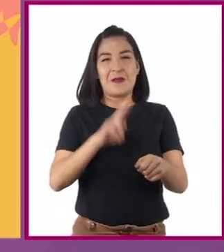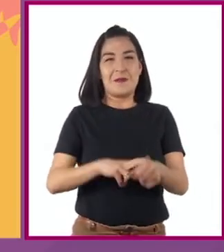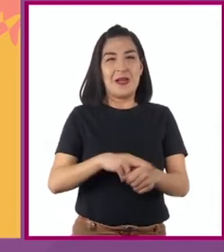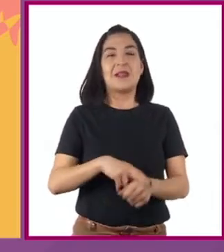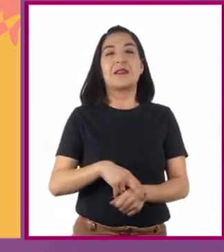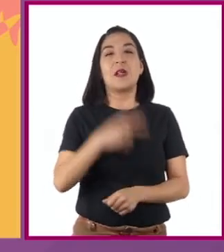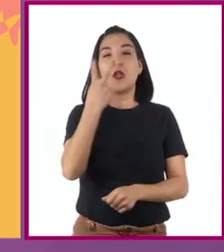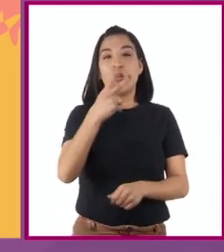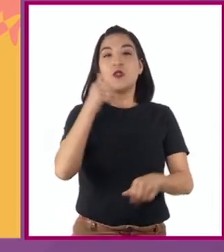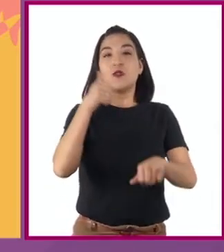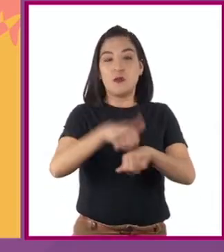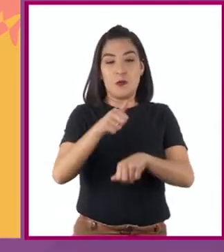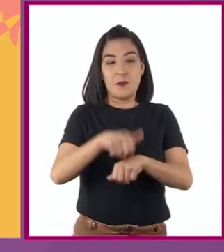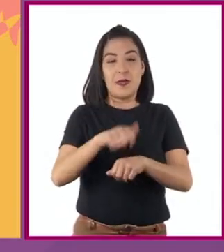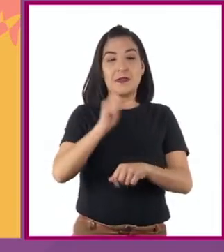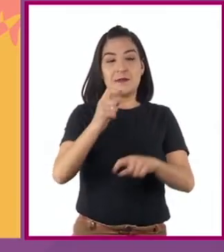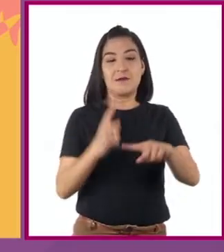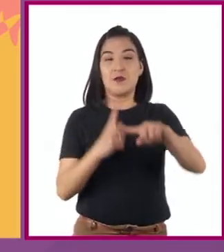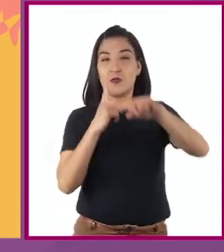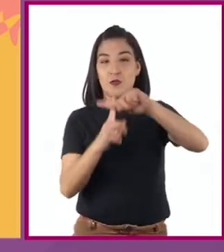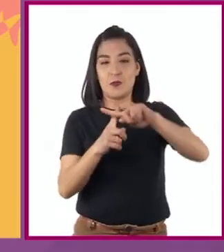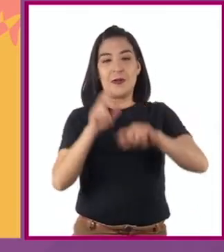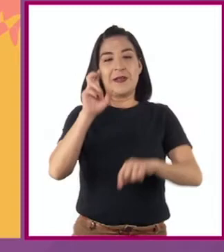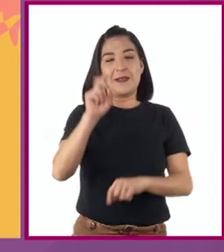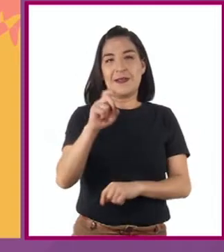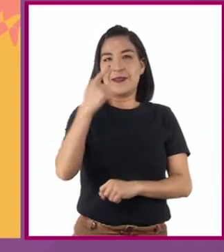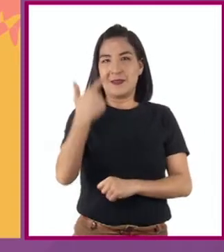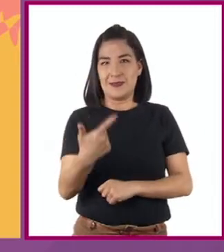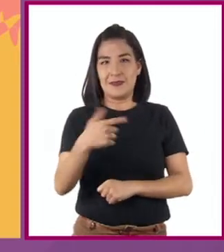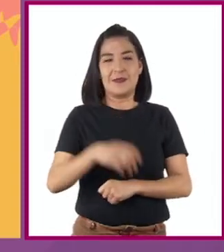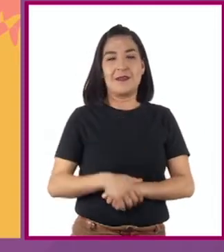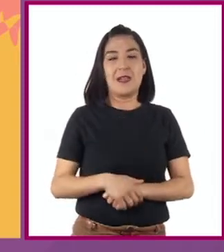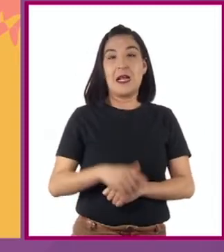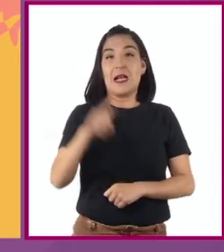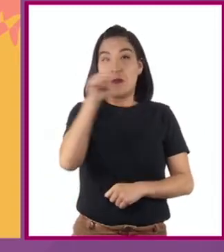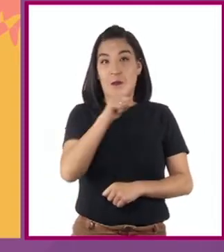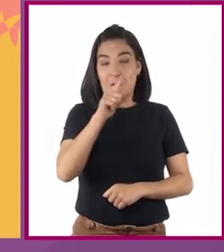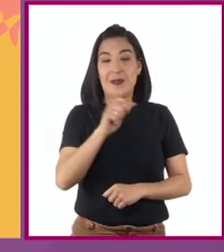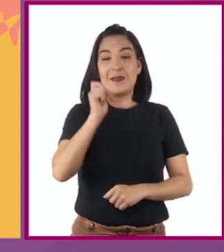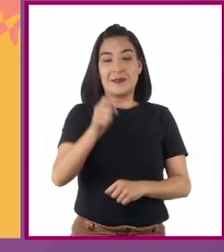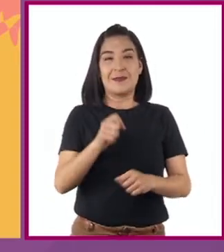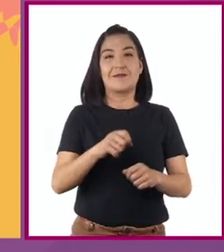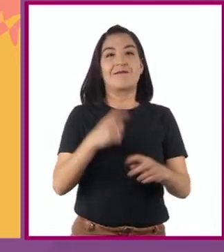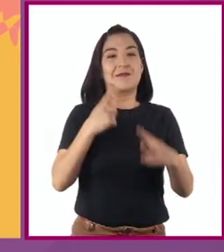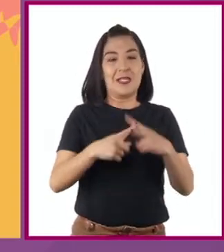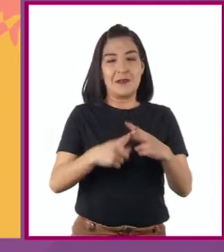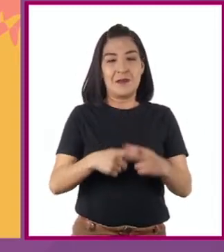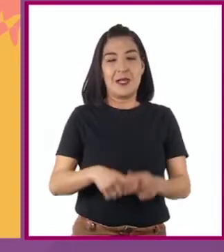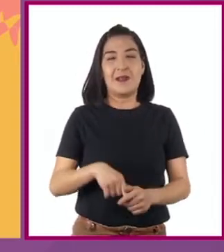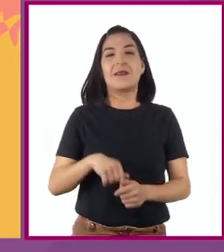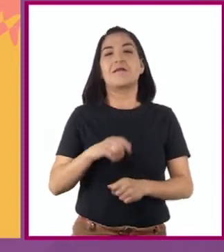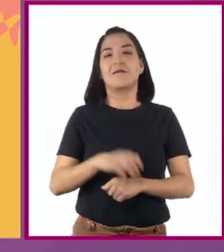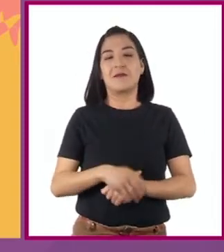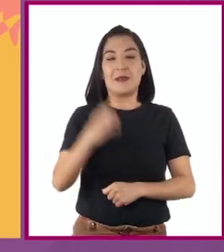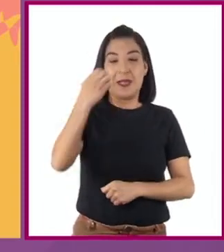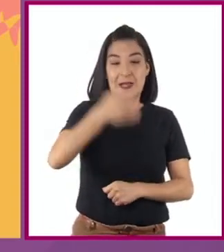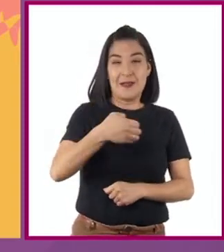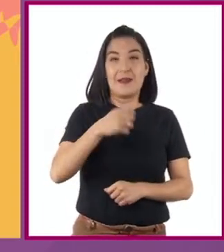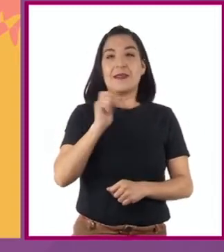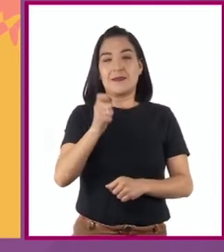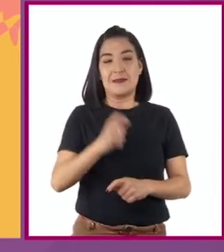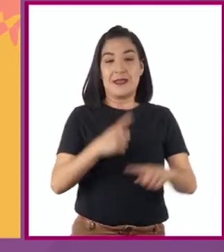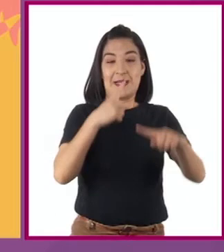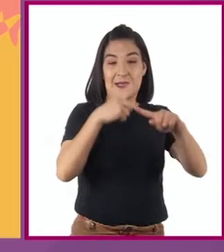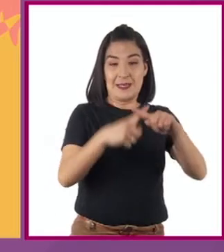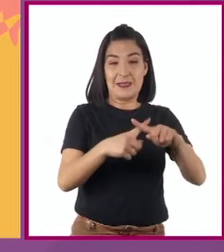números cuya suma sea 37. En lenguaje algebraico, obtenemos la ecuación x más